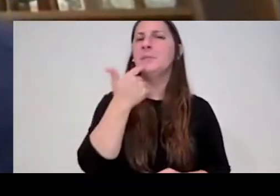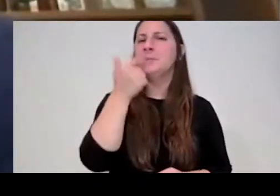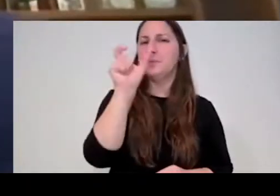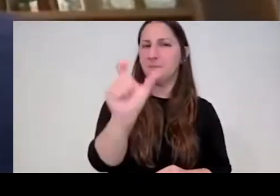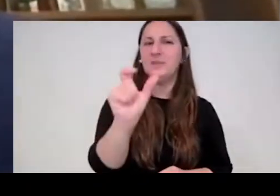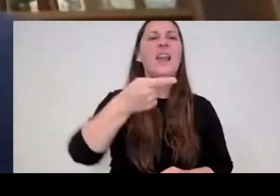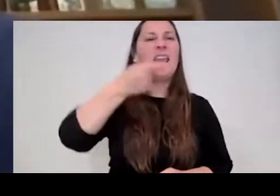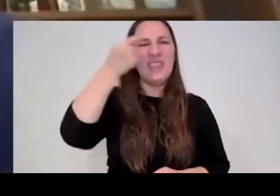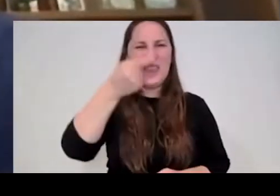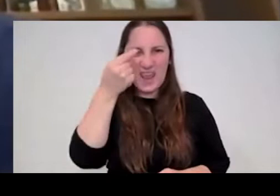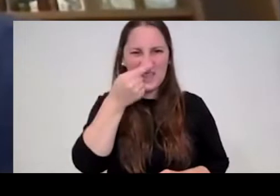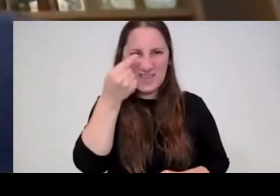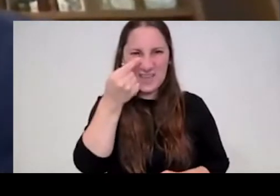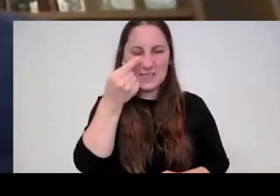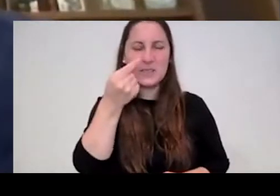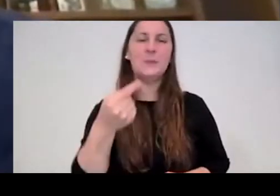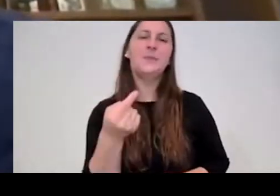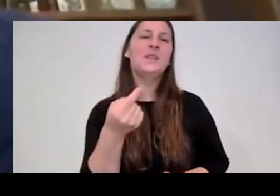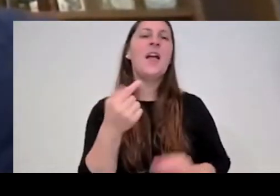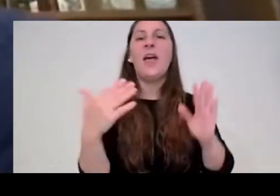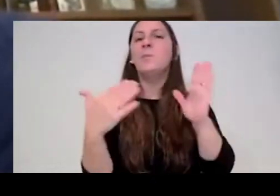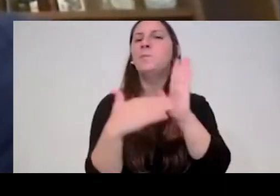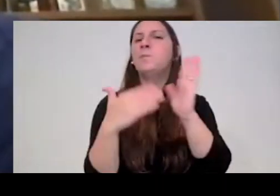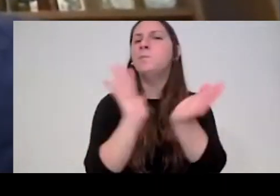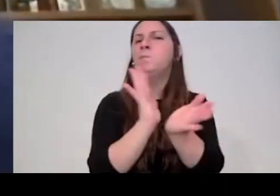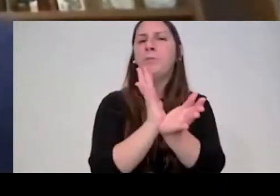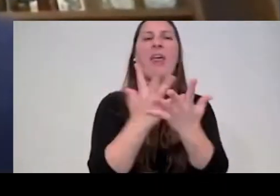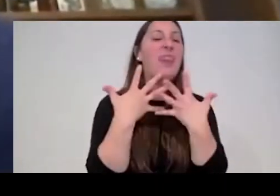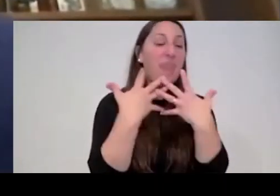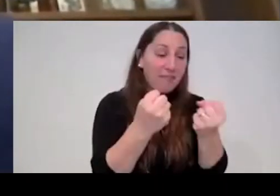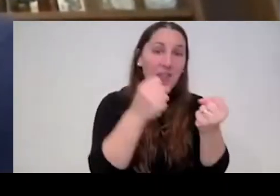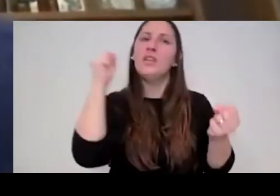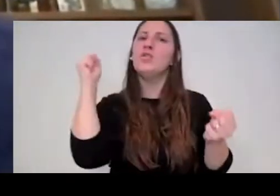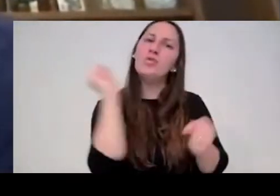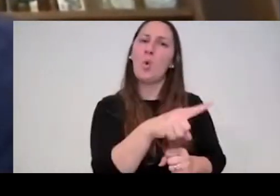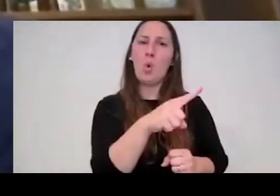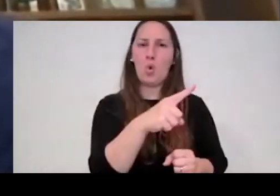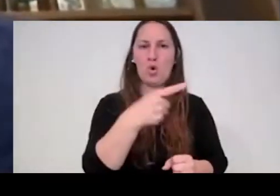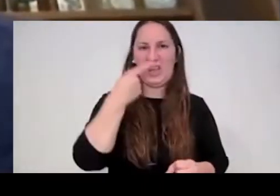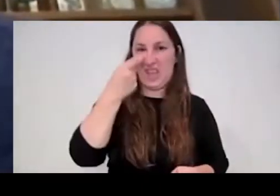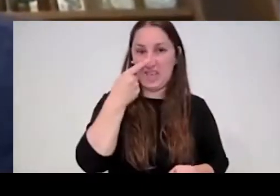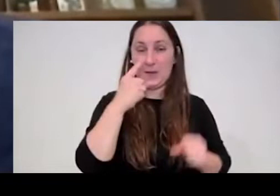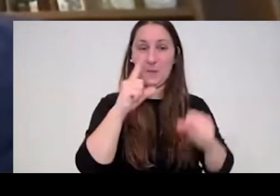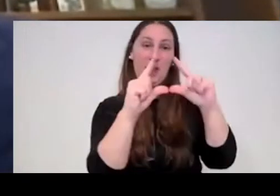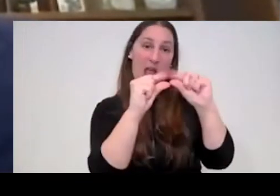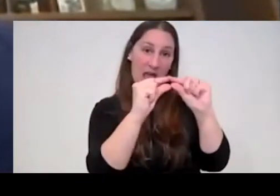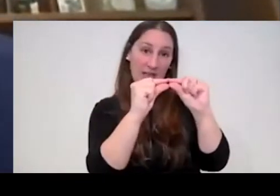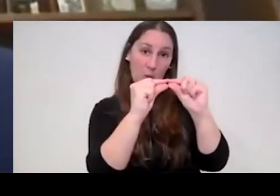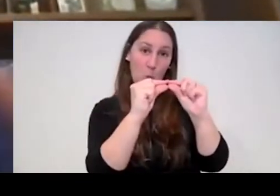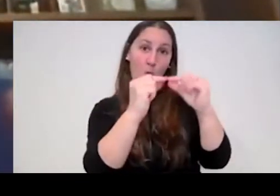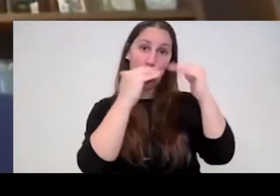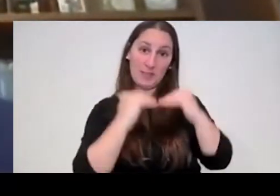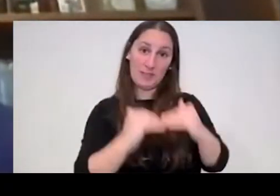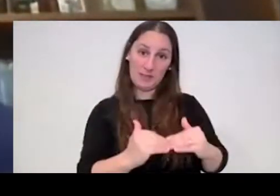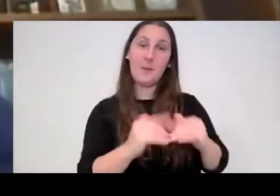intereses, ¿no? Que refiere a la defensa de los intereses, y en el artículo siguiente la misma ley nos aclara qué